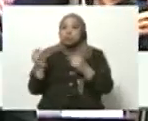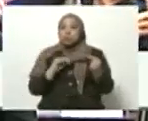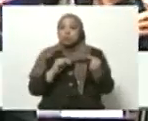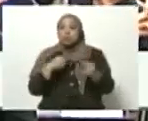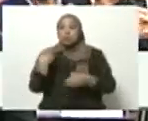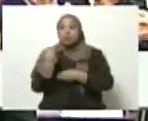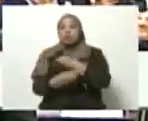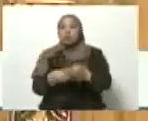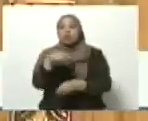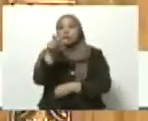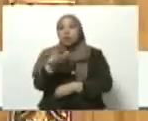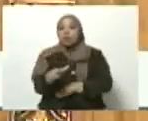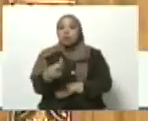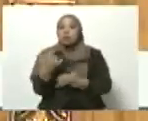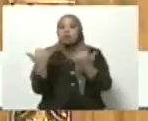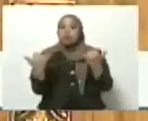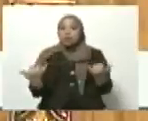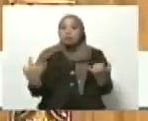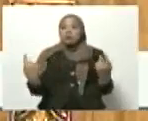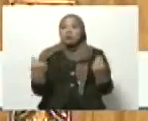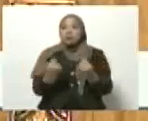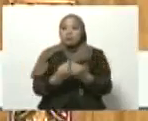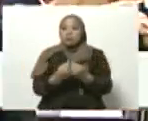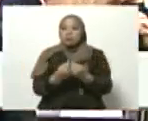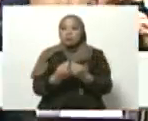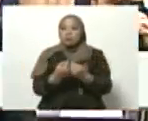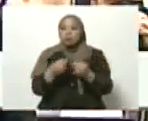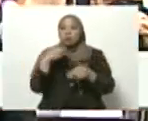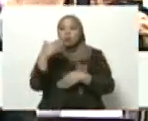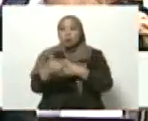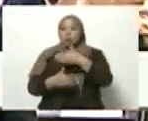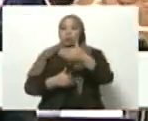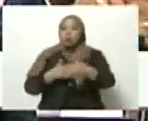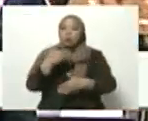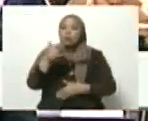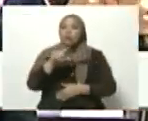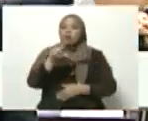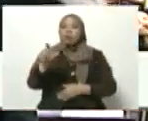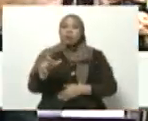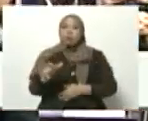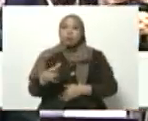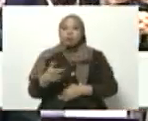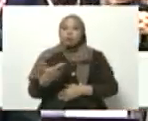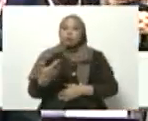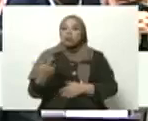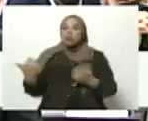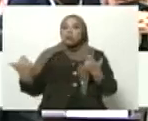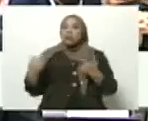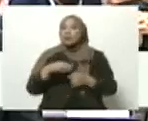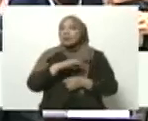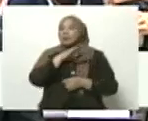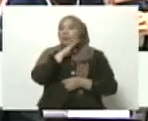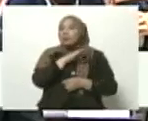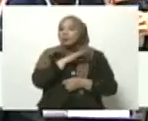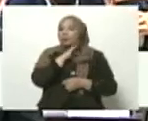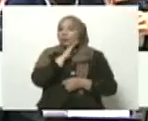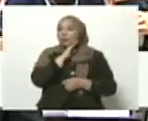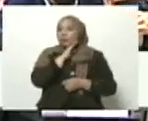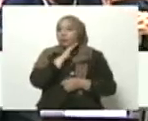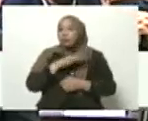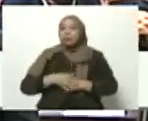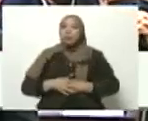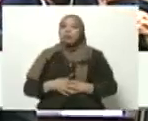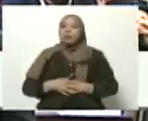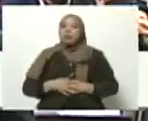hechos que usted menciona, y nos hemos indignado todos. A pocos pasos de aquí, cuando por la pandemia sesionábamos en los jardines